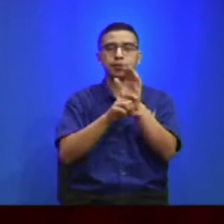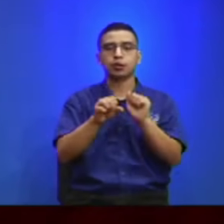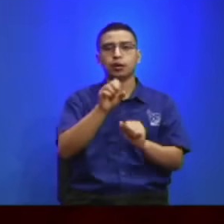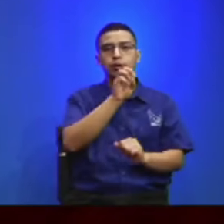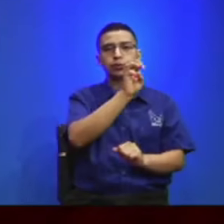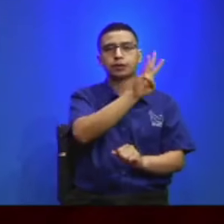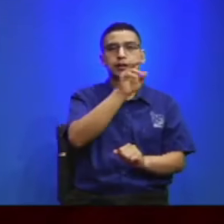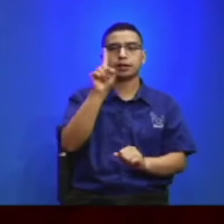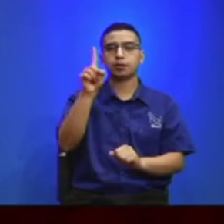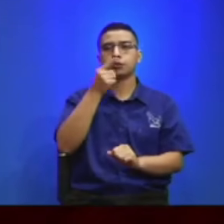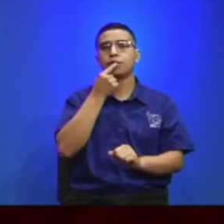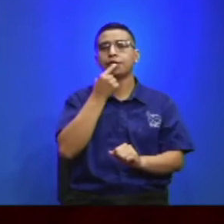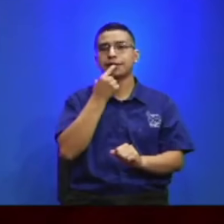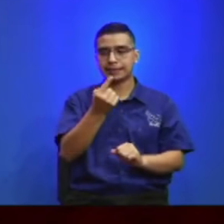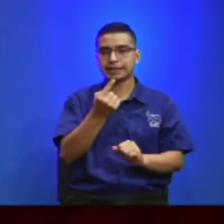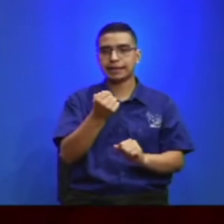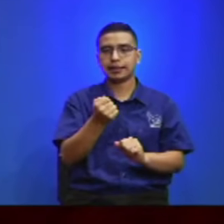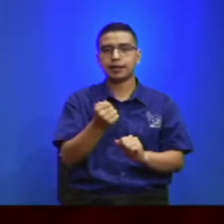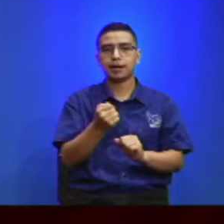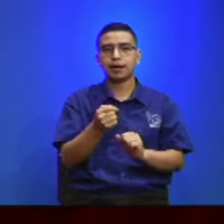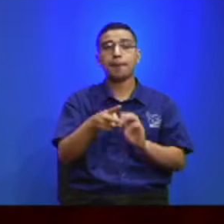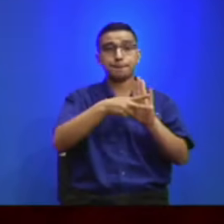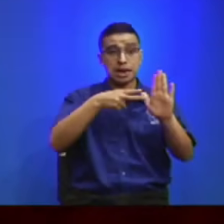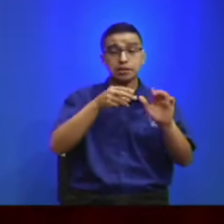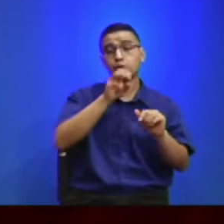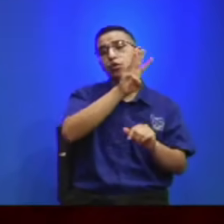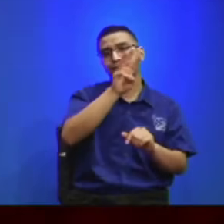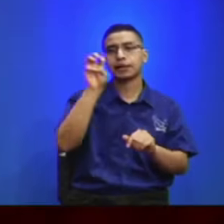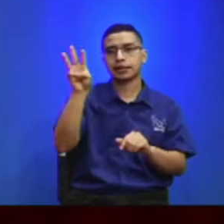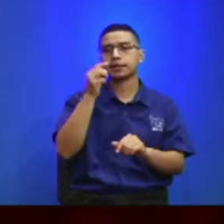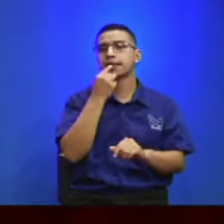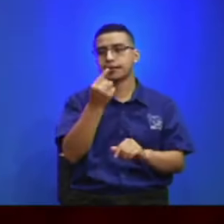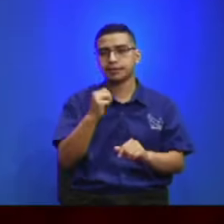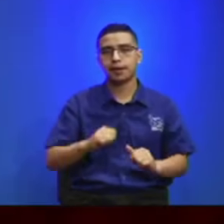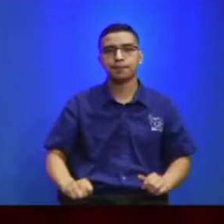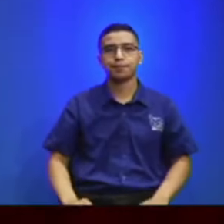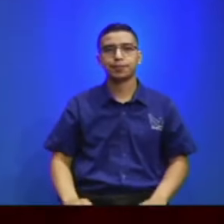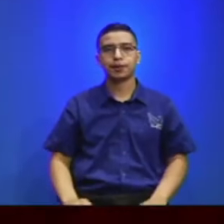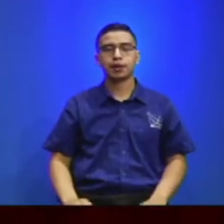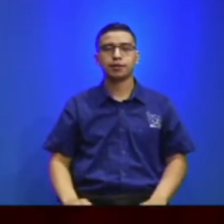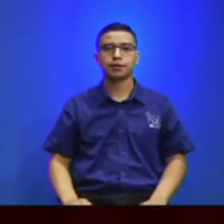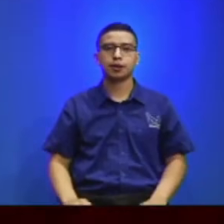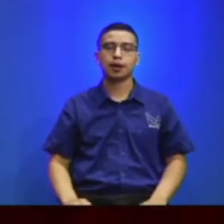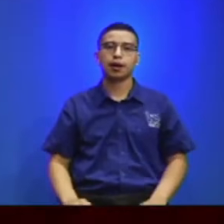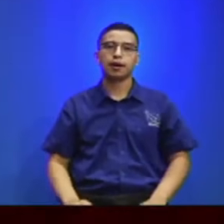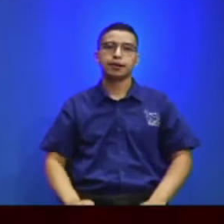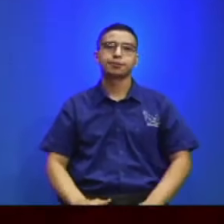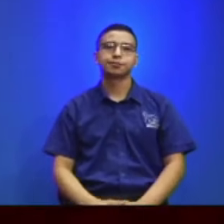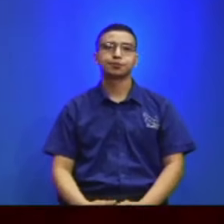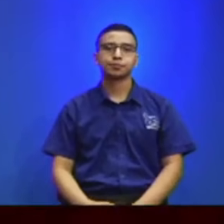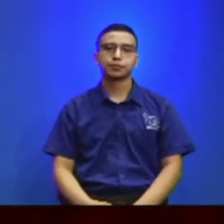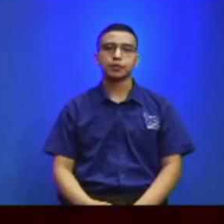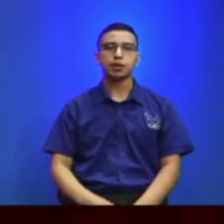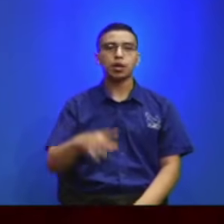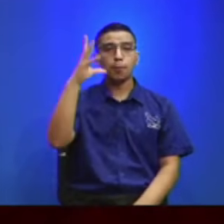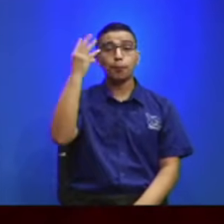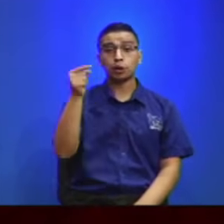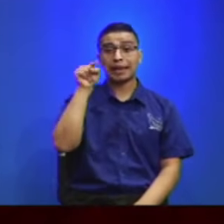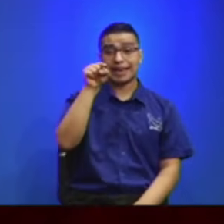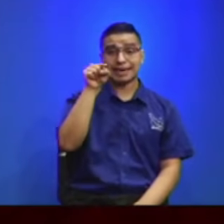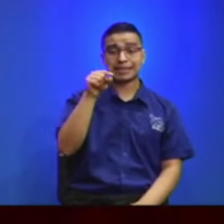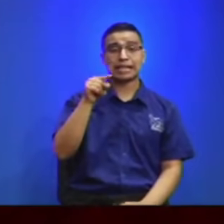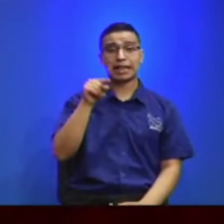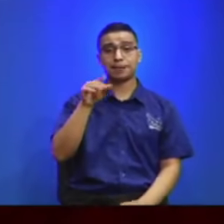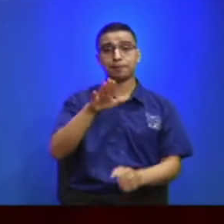pacto que nosotros he estado administrando en este primer fin de semana el mes de octubre porque ese es el